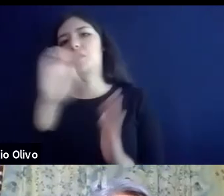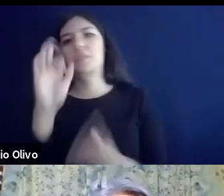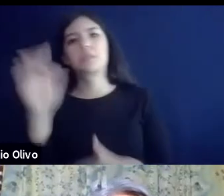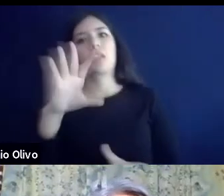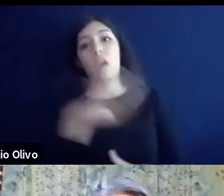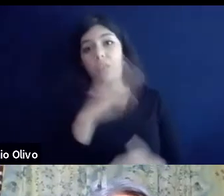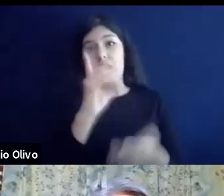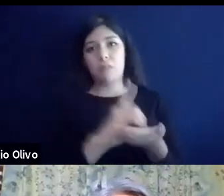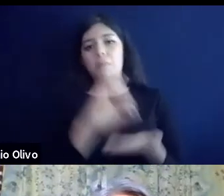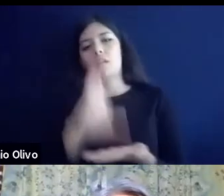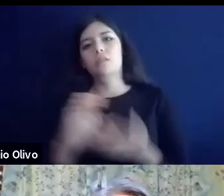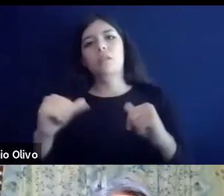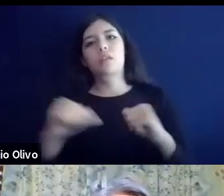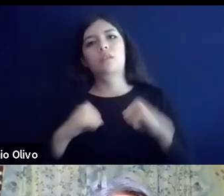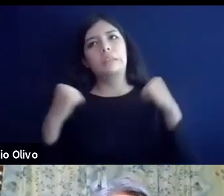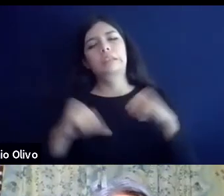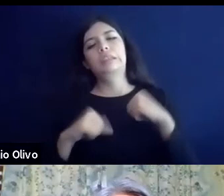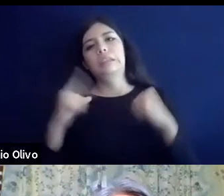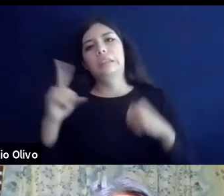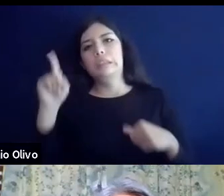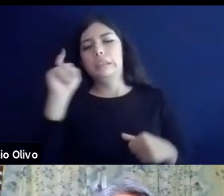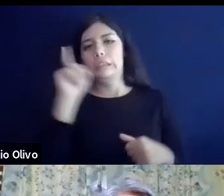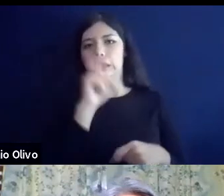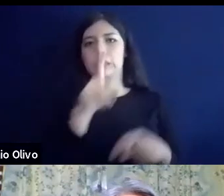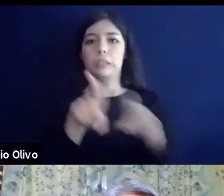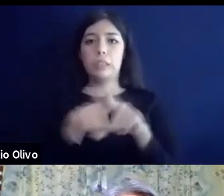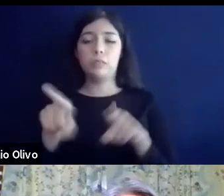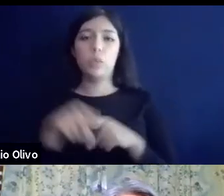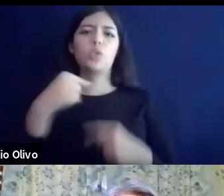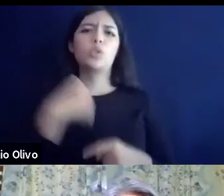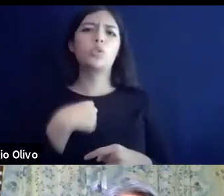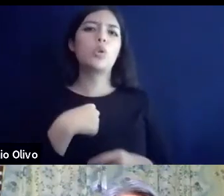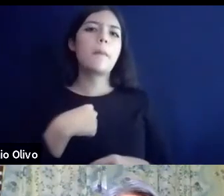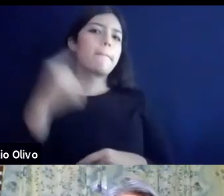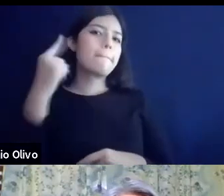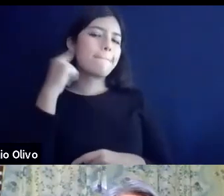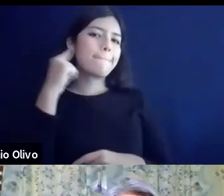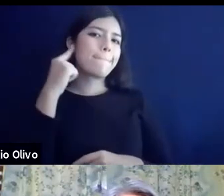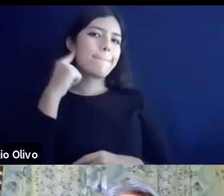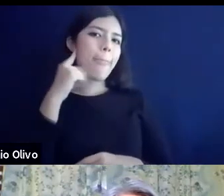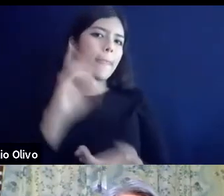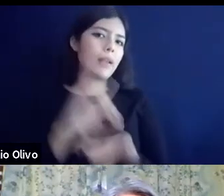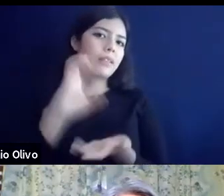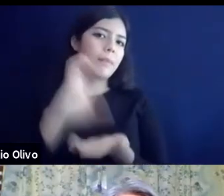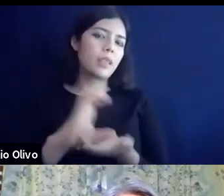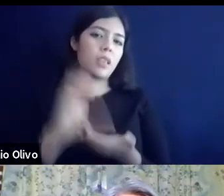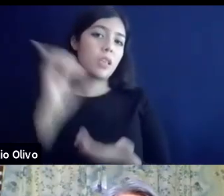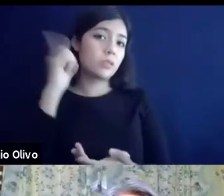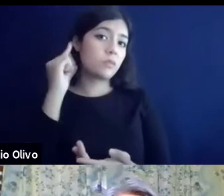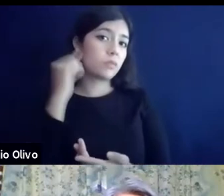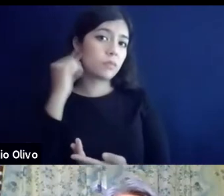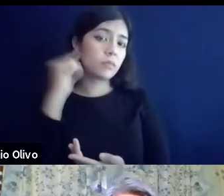pues bueno, no sé cómo lo vivió, pero en mi caso yo perdí el oído prácticamente de adolescente. Entonces,